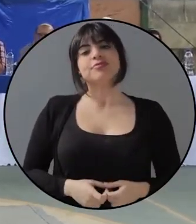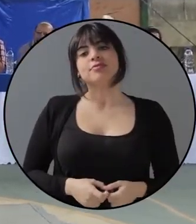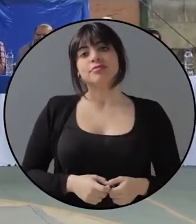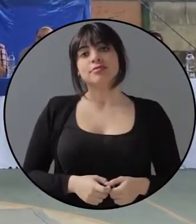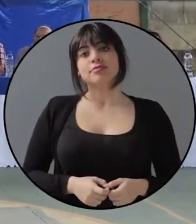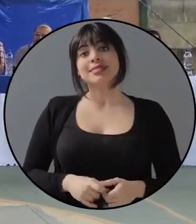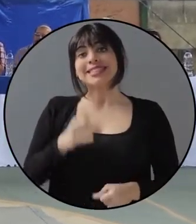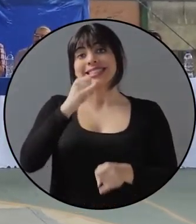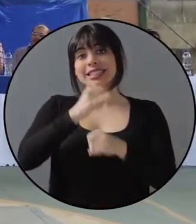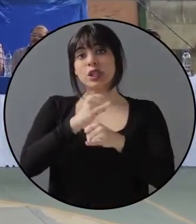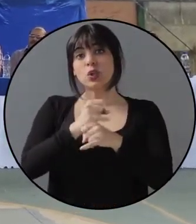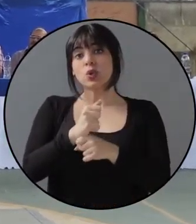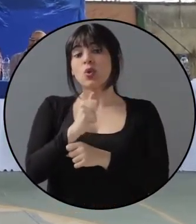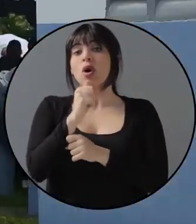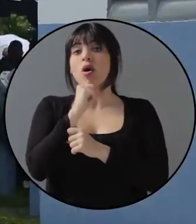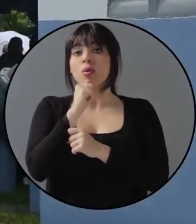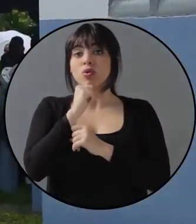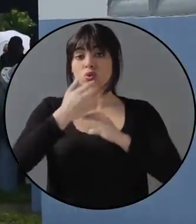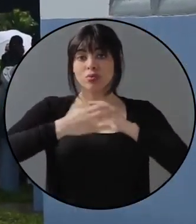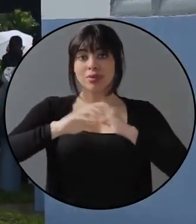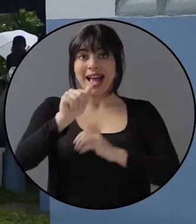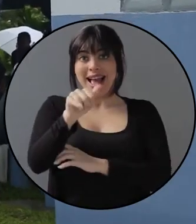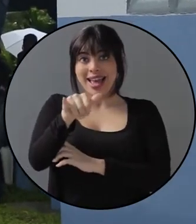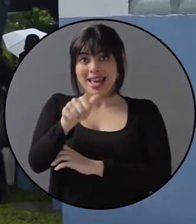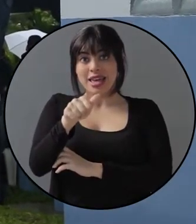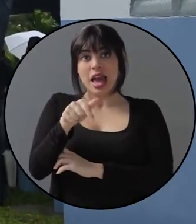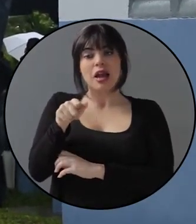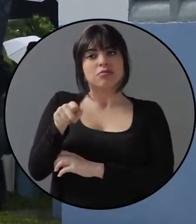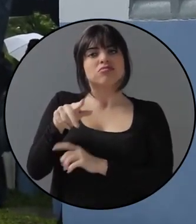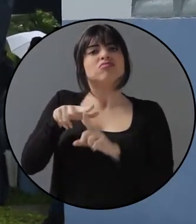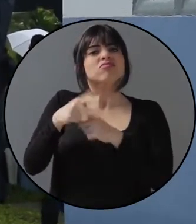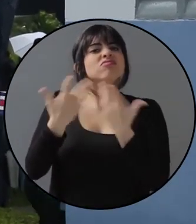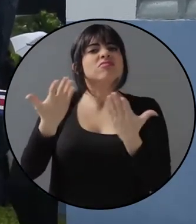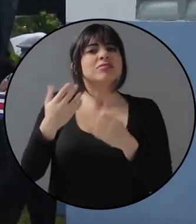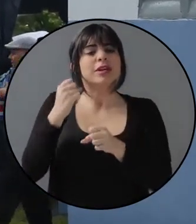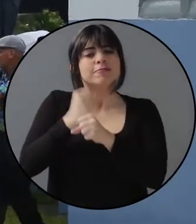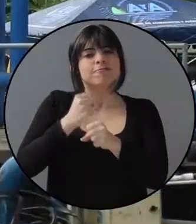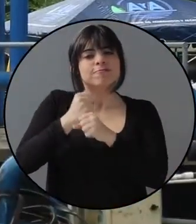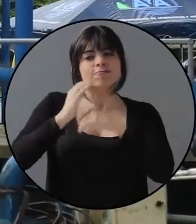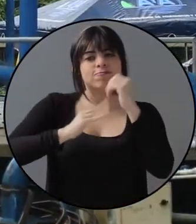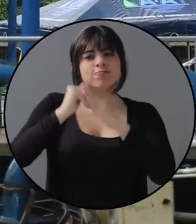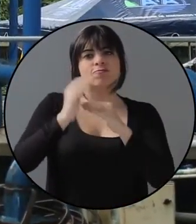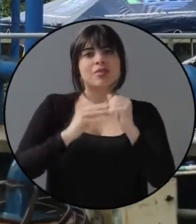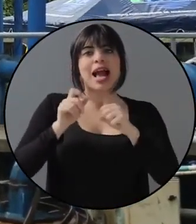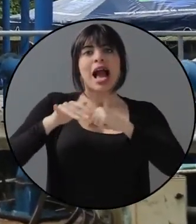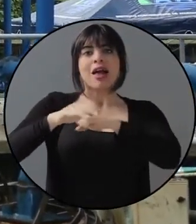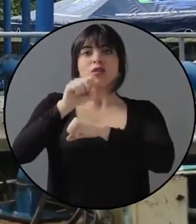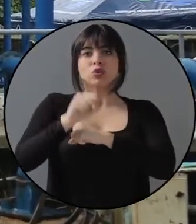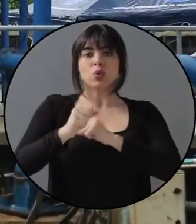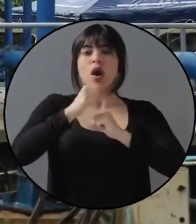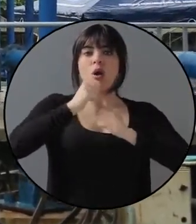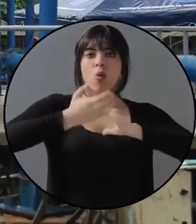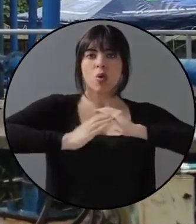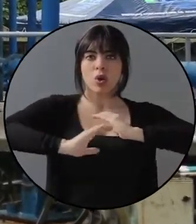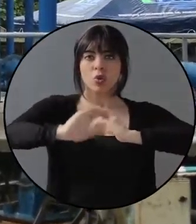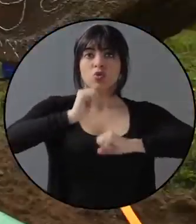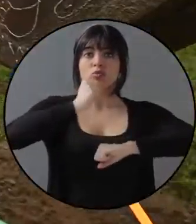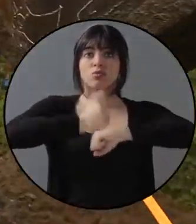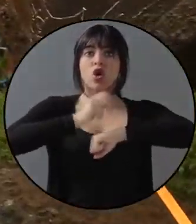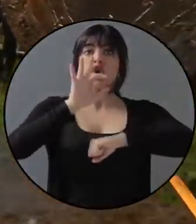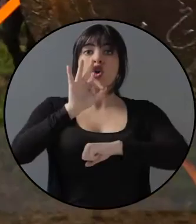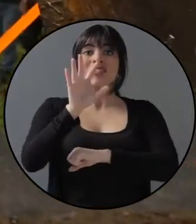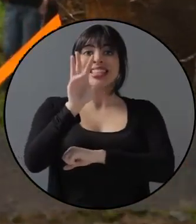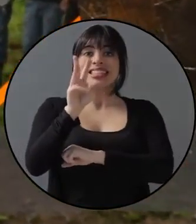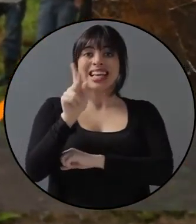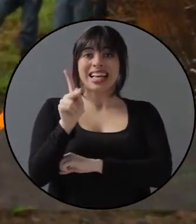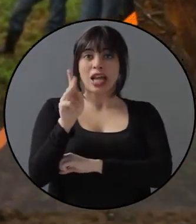de colones. El Instituto de Acueductos y Alcantarillados, por su parte, comenzó las obras del Acueducto del Caribe Sur,